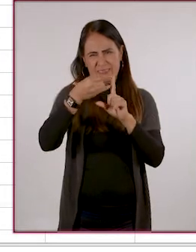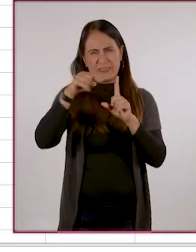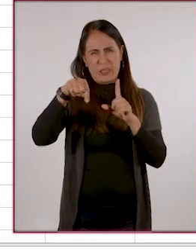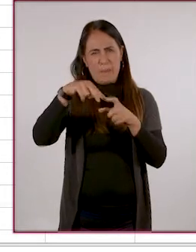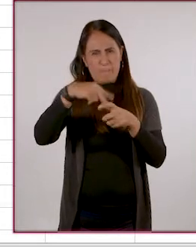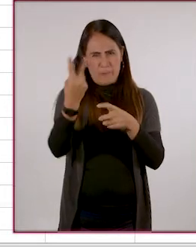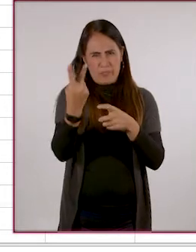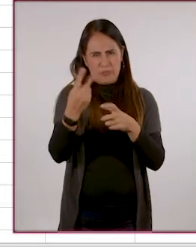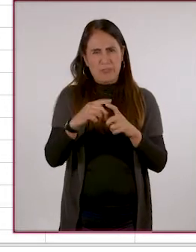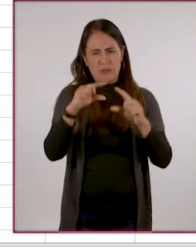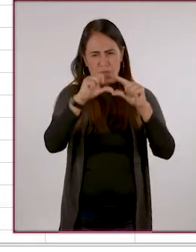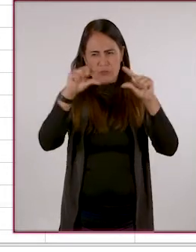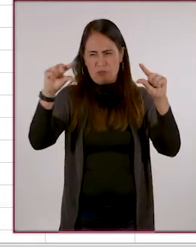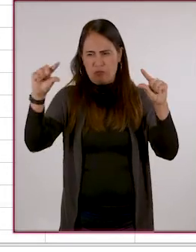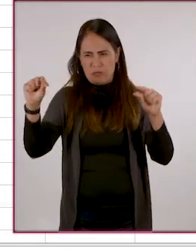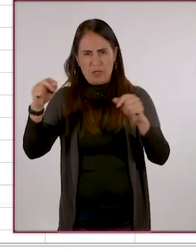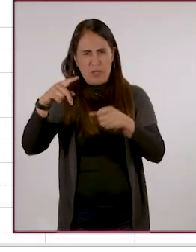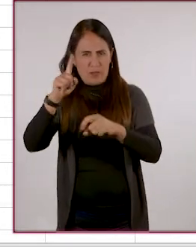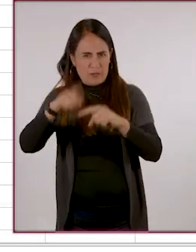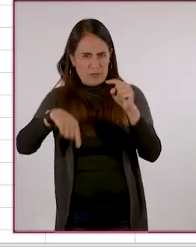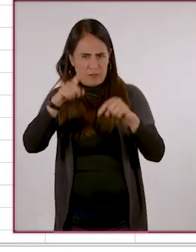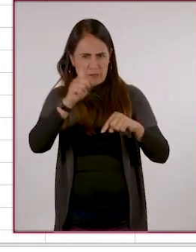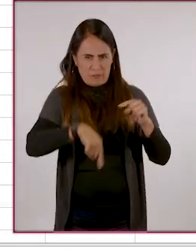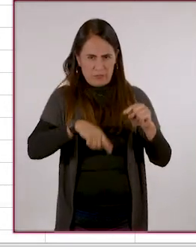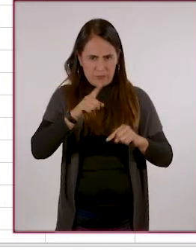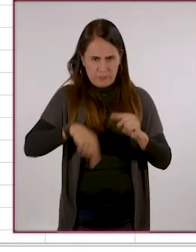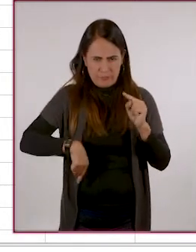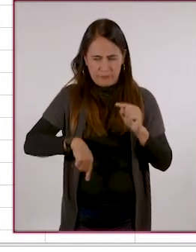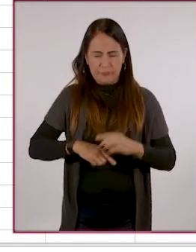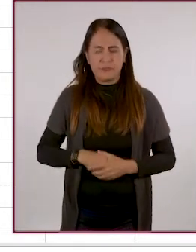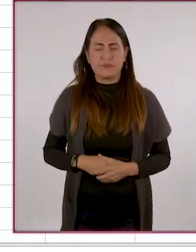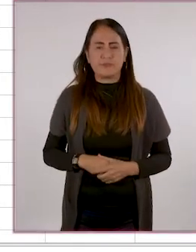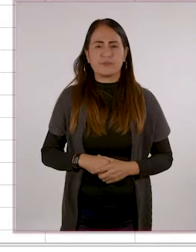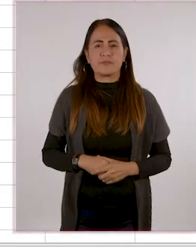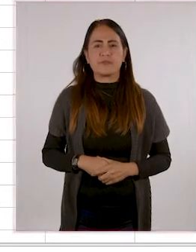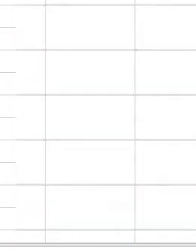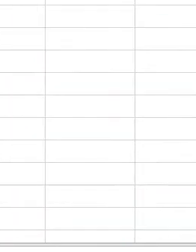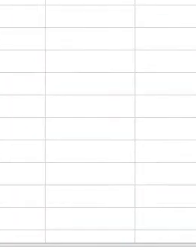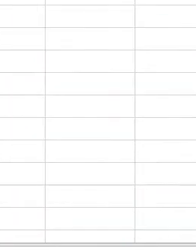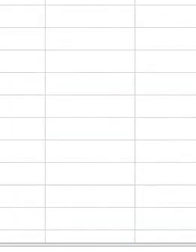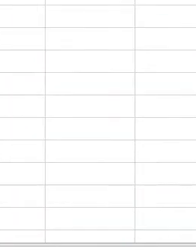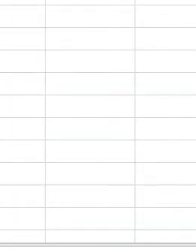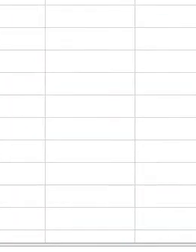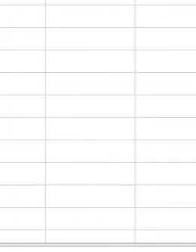le voy a decir que elimine toda la fila y se elimina, ¿no?